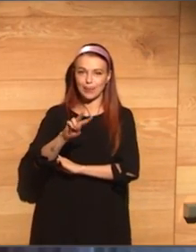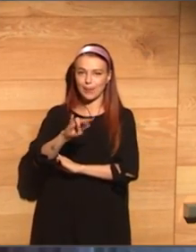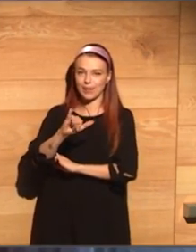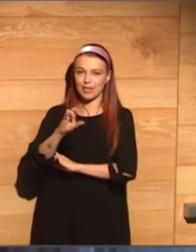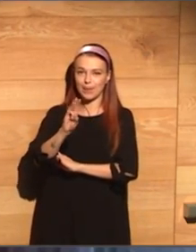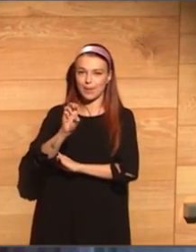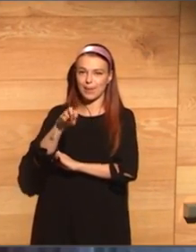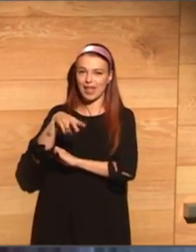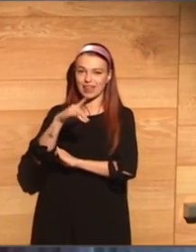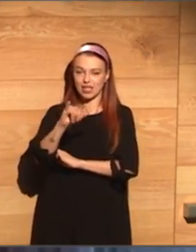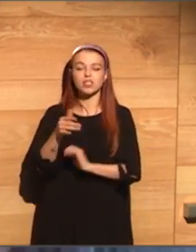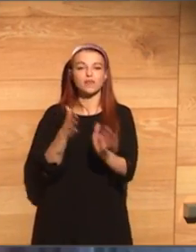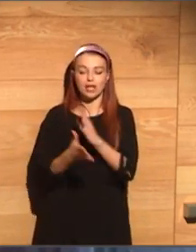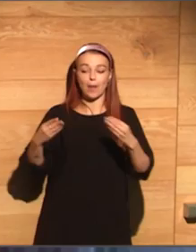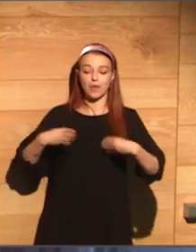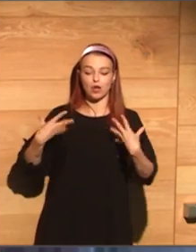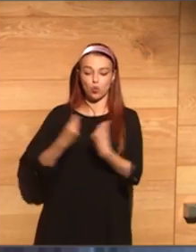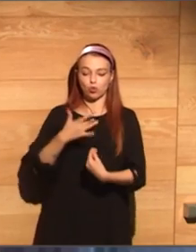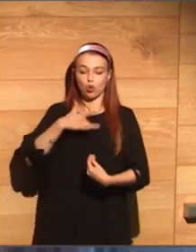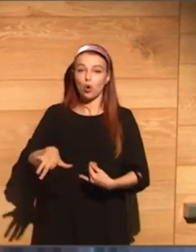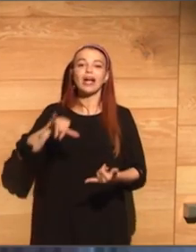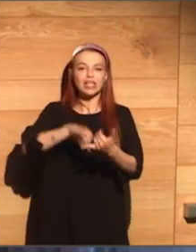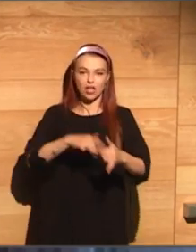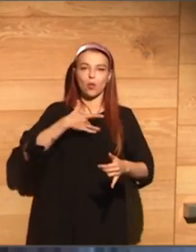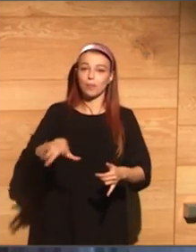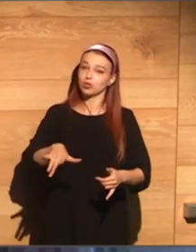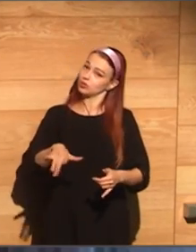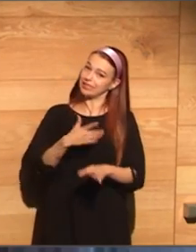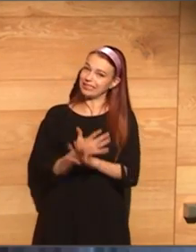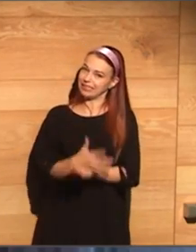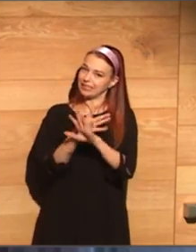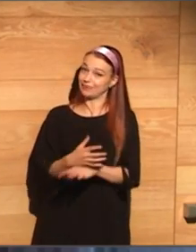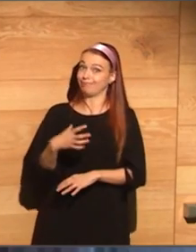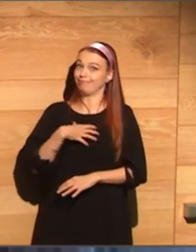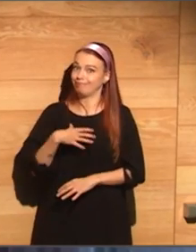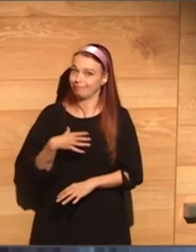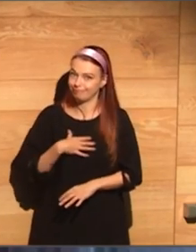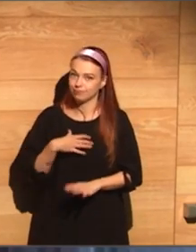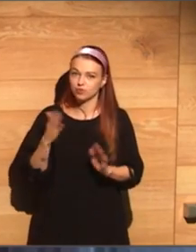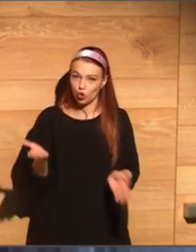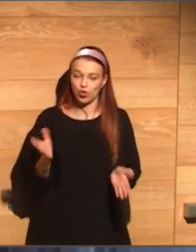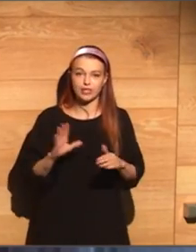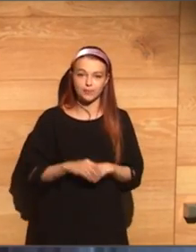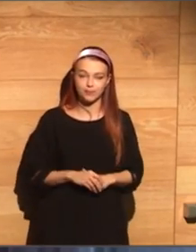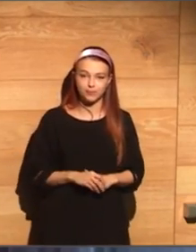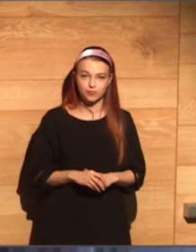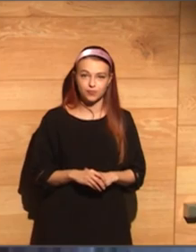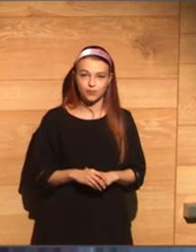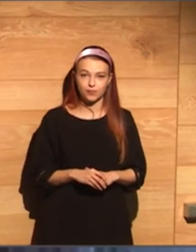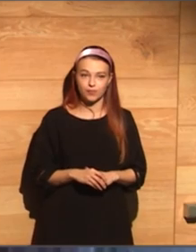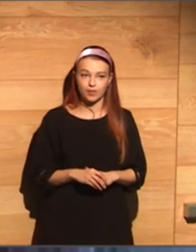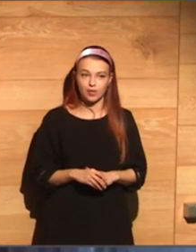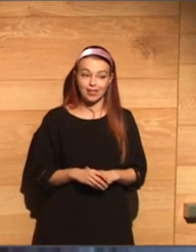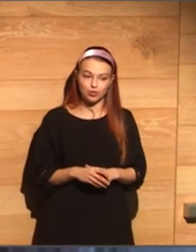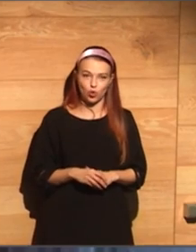juntos, podían vivir juntos, podían estar casados, pero nada del triqui-triqui. Entonces, el problema... ¡Qué elegancia!